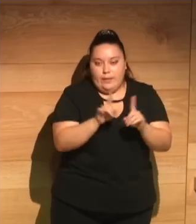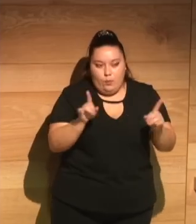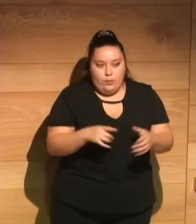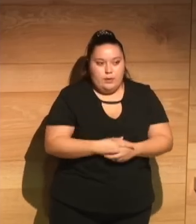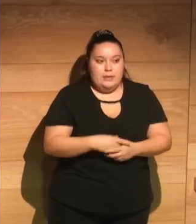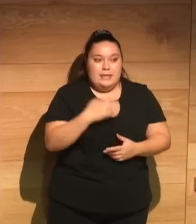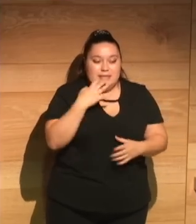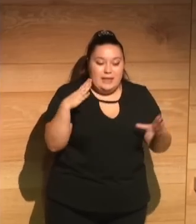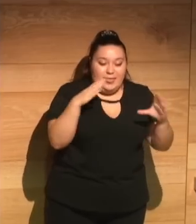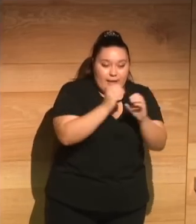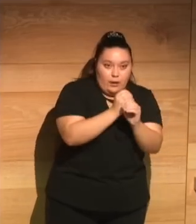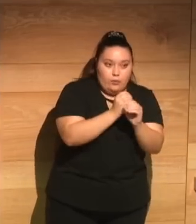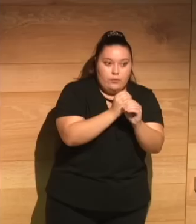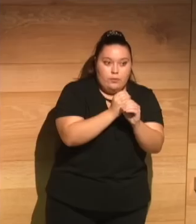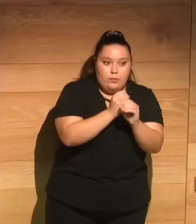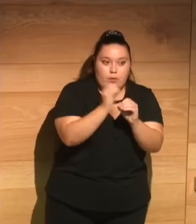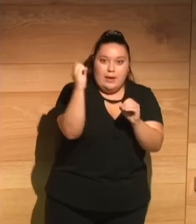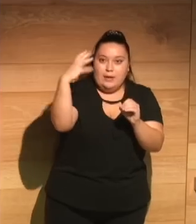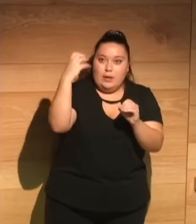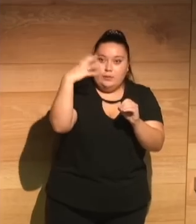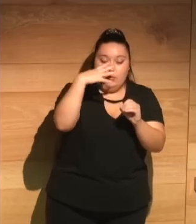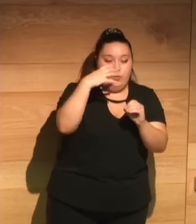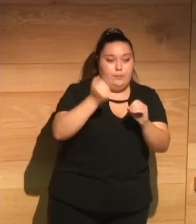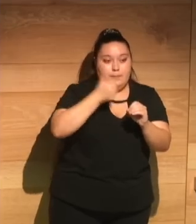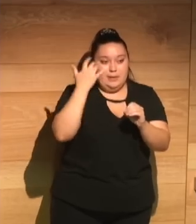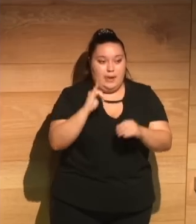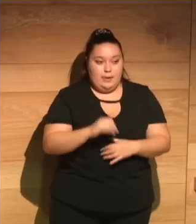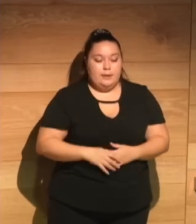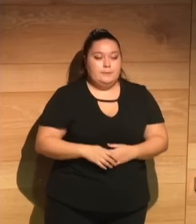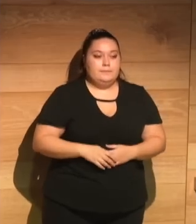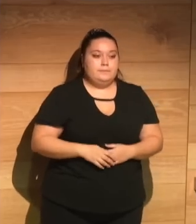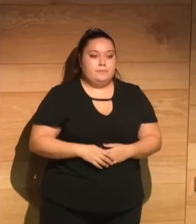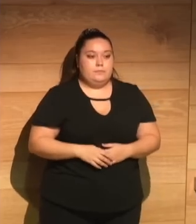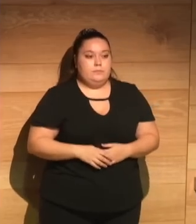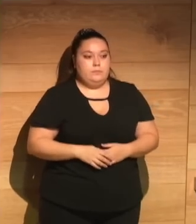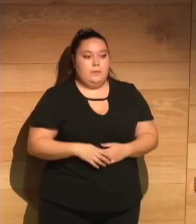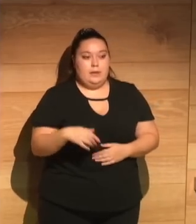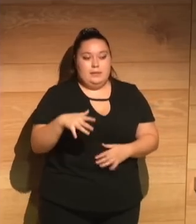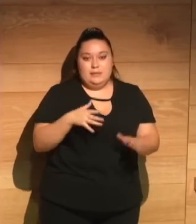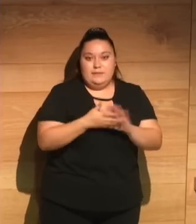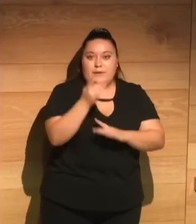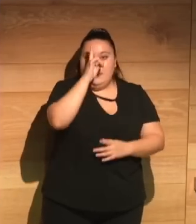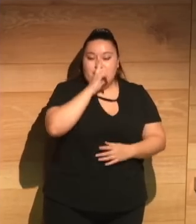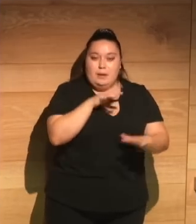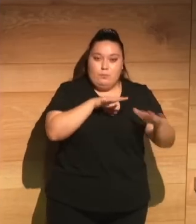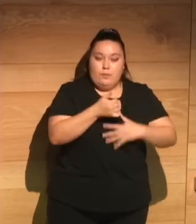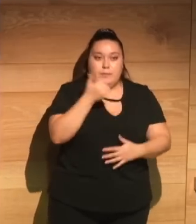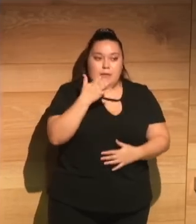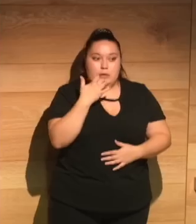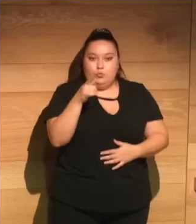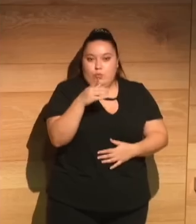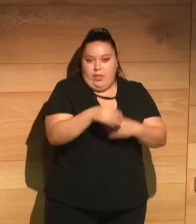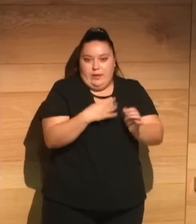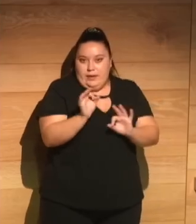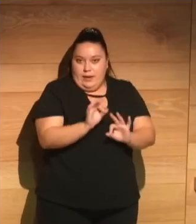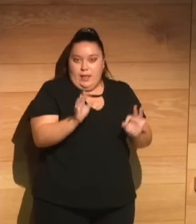más cerrado más está cerrado, el diafragma, porque hay más cantidad de luz en principio y basta con tenerlo cerrado. La imagen se puede mover más y tú no tienes que hacer